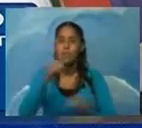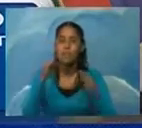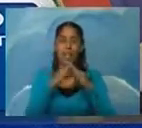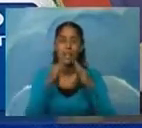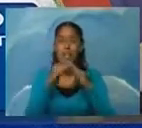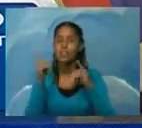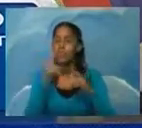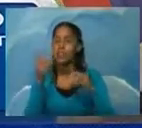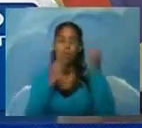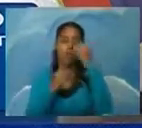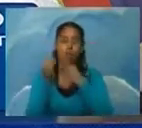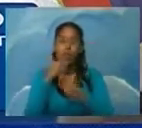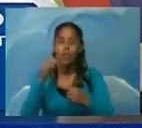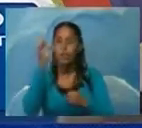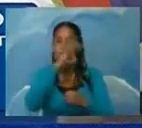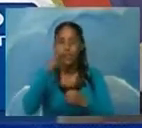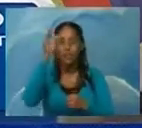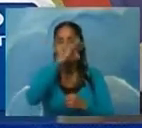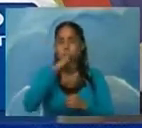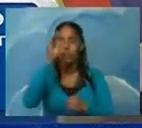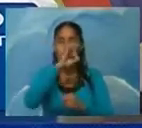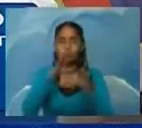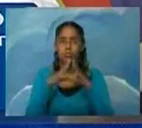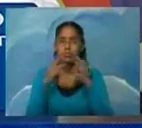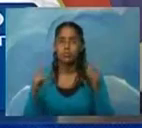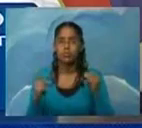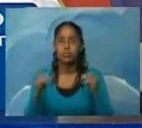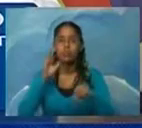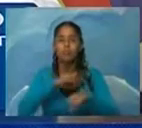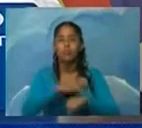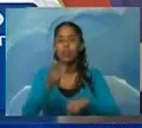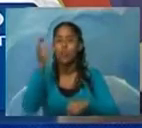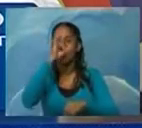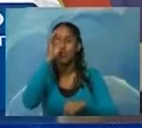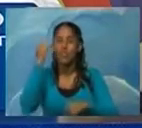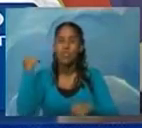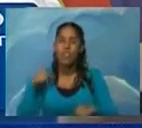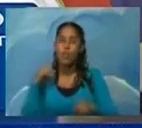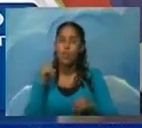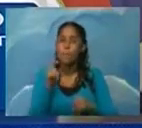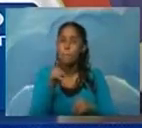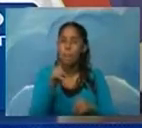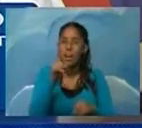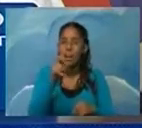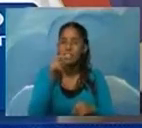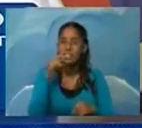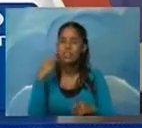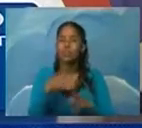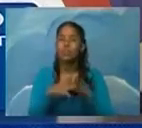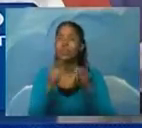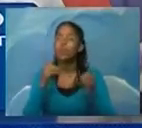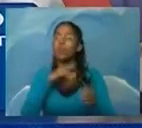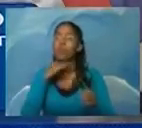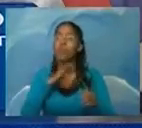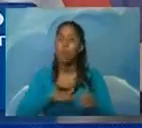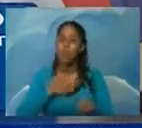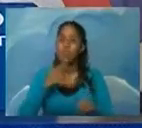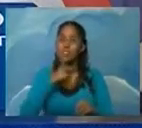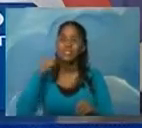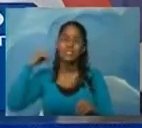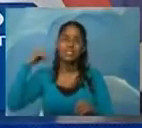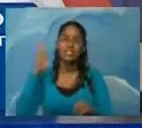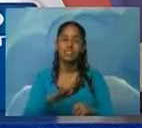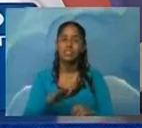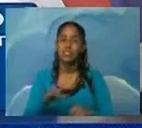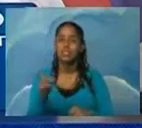señor. Allá no se comía cochino, porque el cochino tiene un parásito, ay, ay, ay, que no se muere